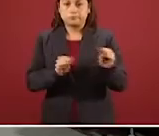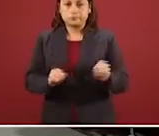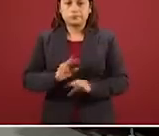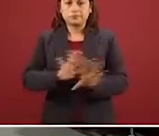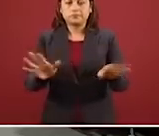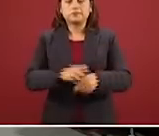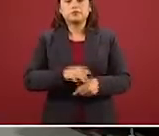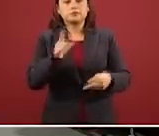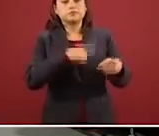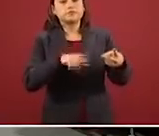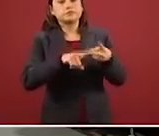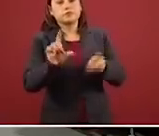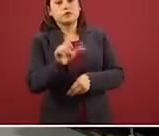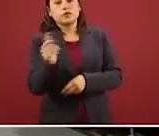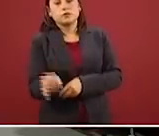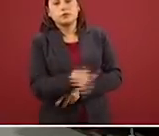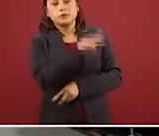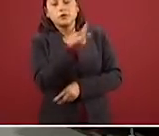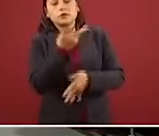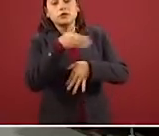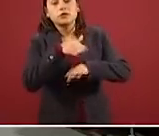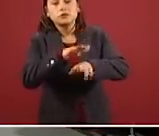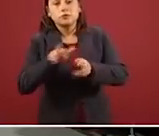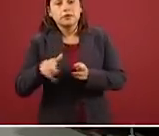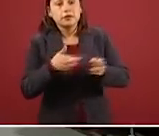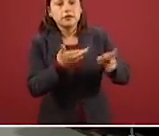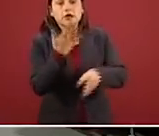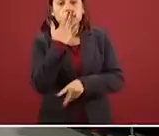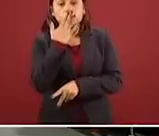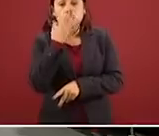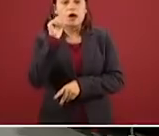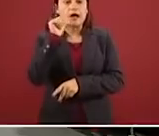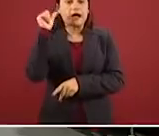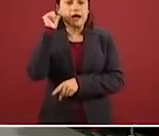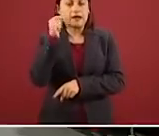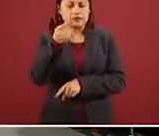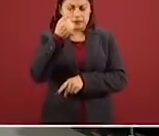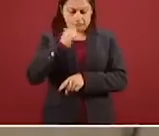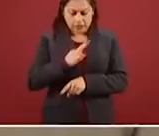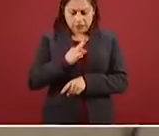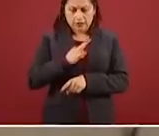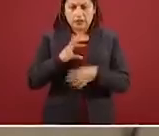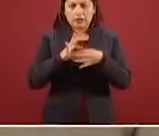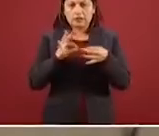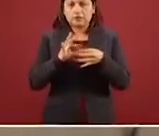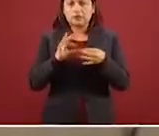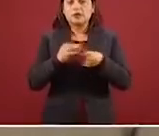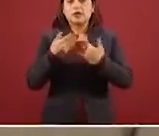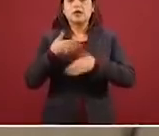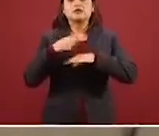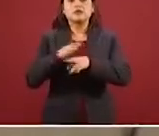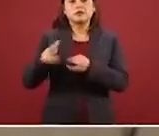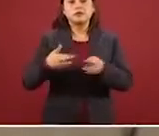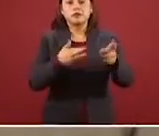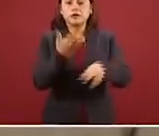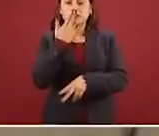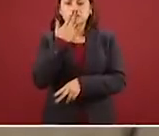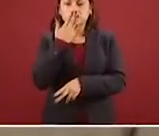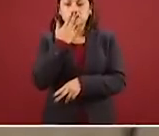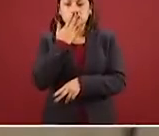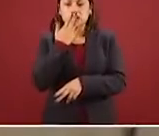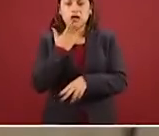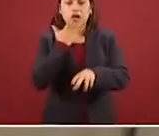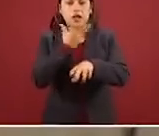el río Sonora, ayer se nos informó que el río Sonora aún no ha sido remediado